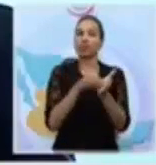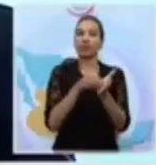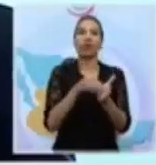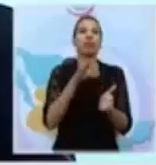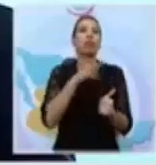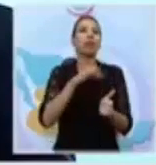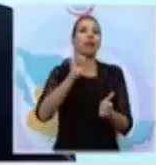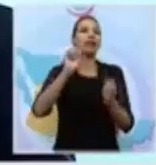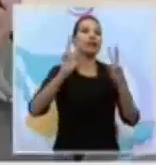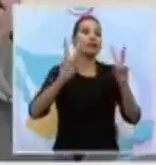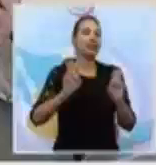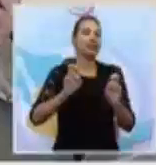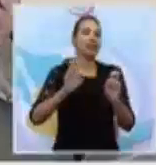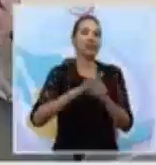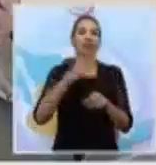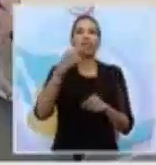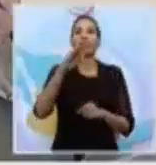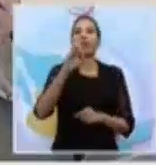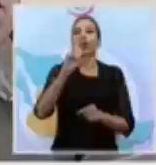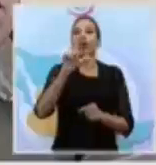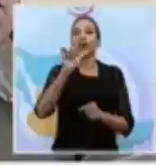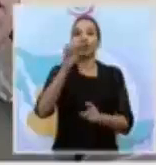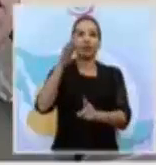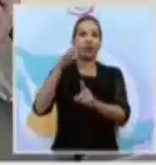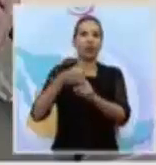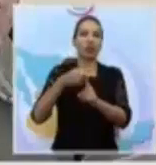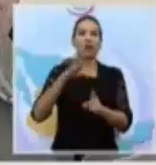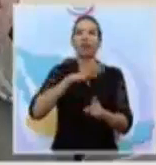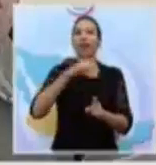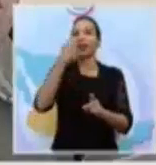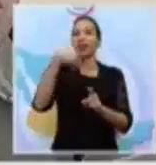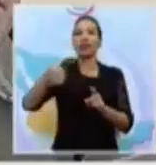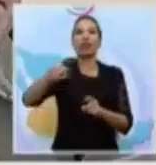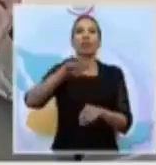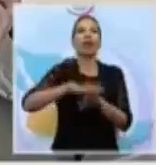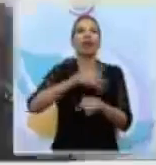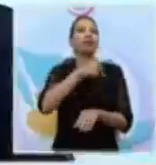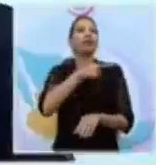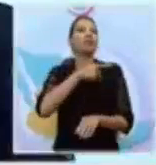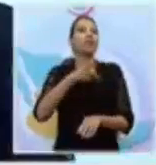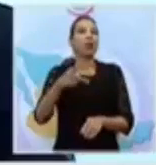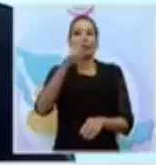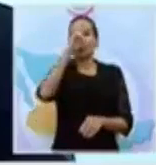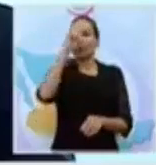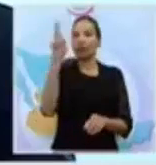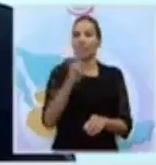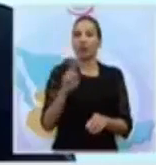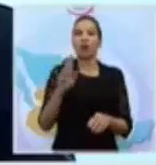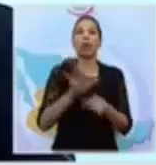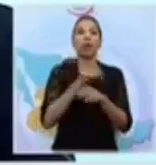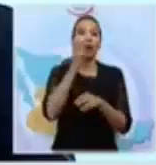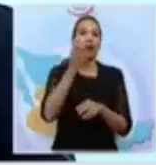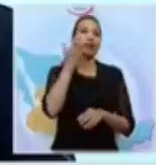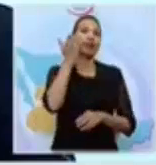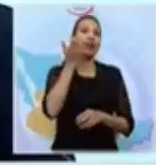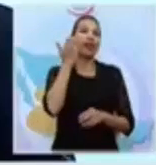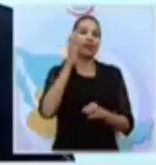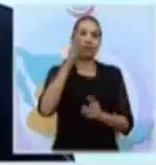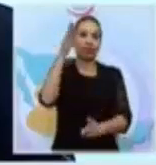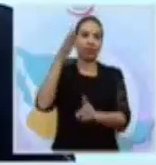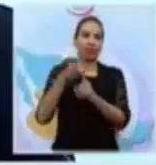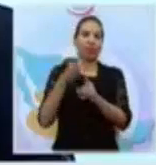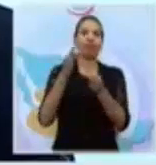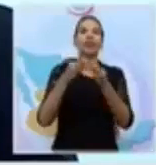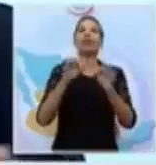podría llamarse un enfoque de focalización a ultranza hacia la pobreza extrema, por el cual se pretendió focalizar